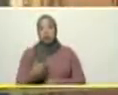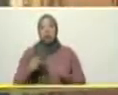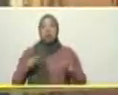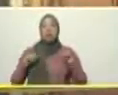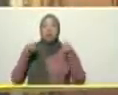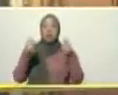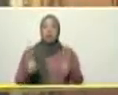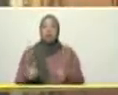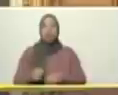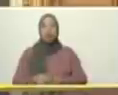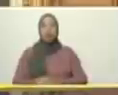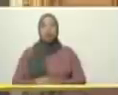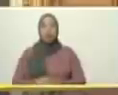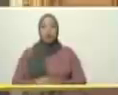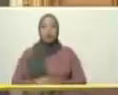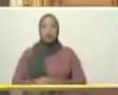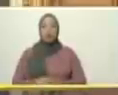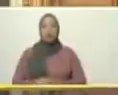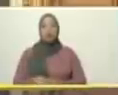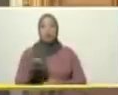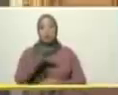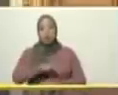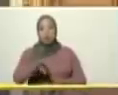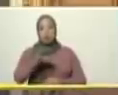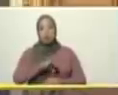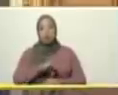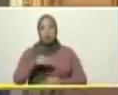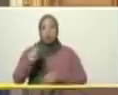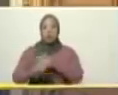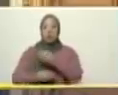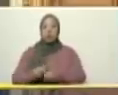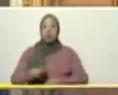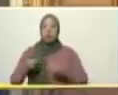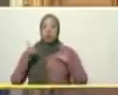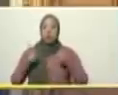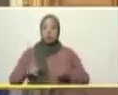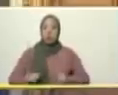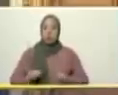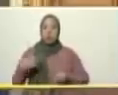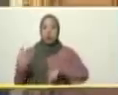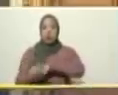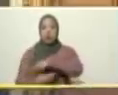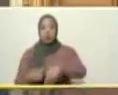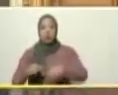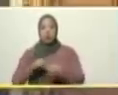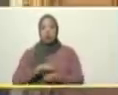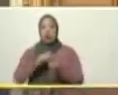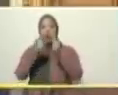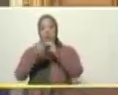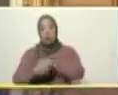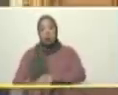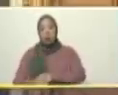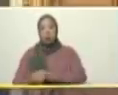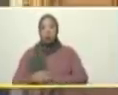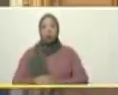combinaditas. Resistir, renacer y revolucionar, cambiarlo todo.